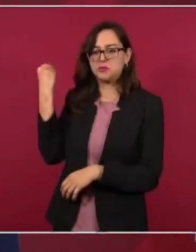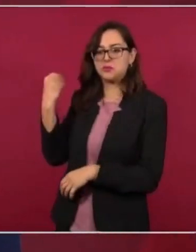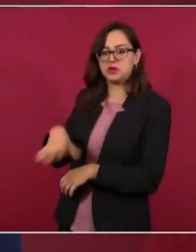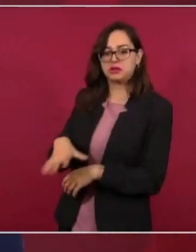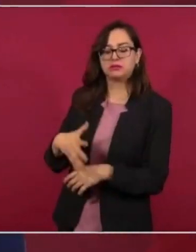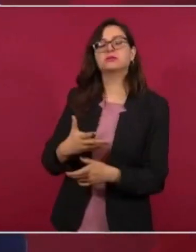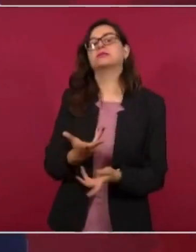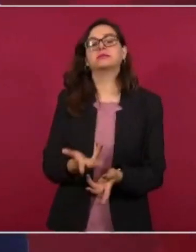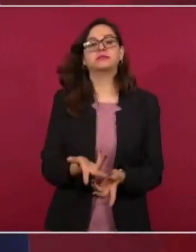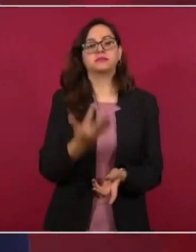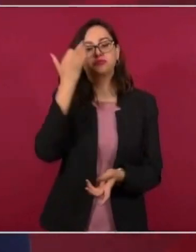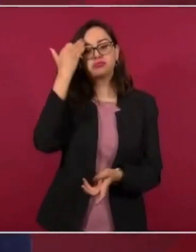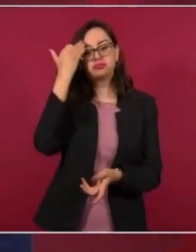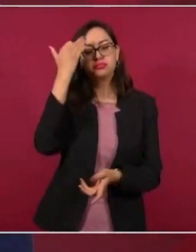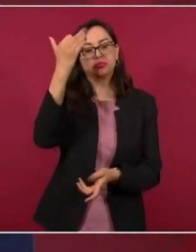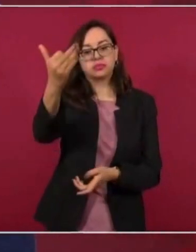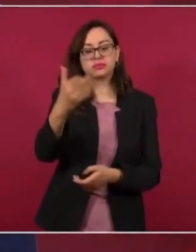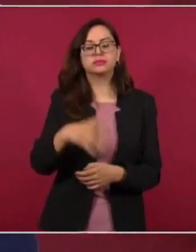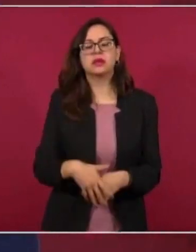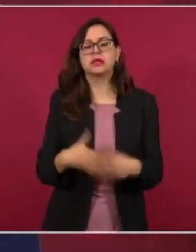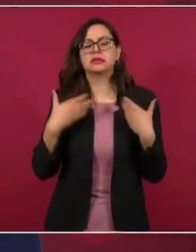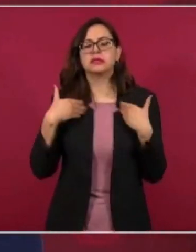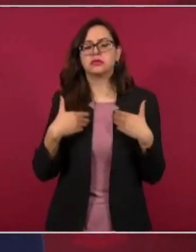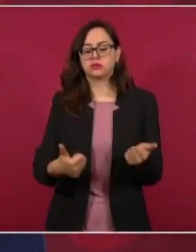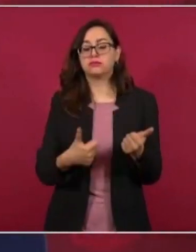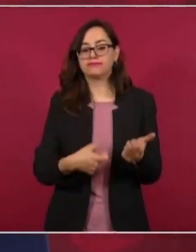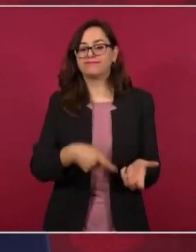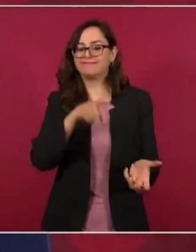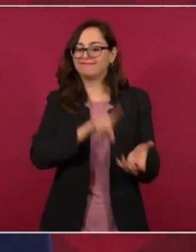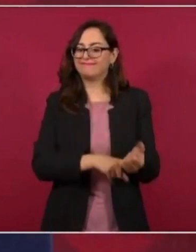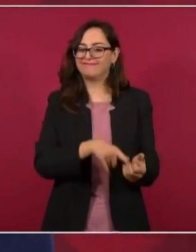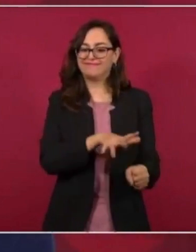Sin duda hay presiones.